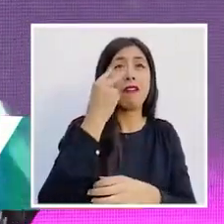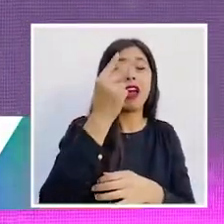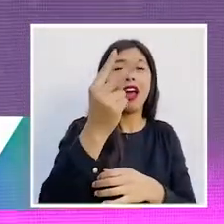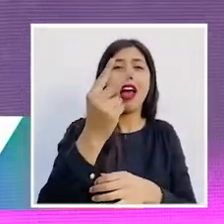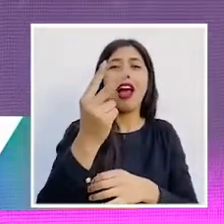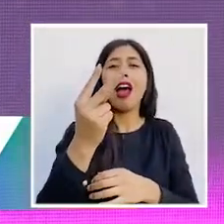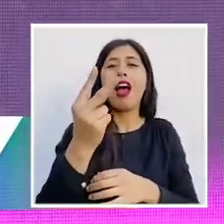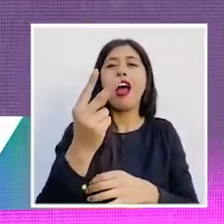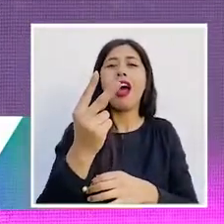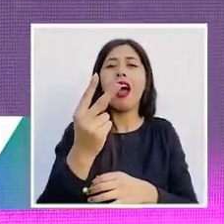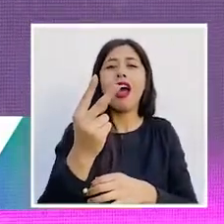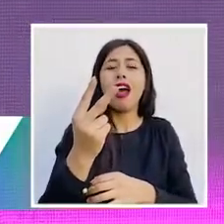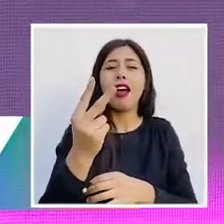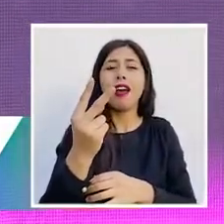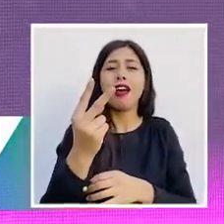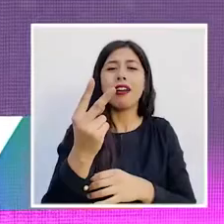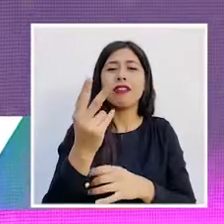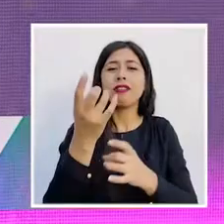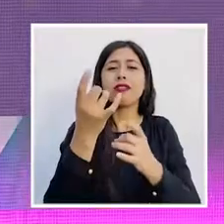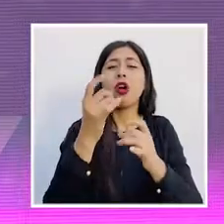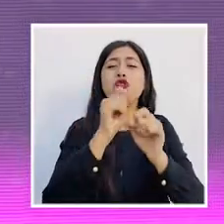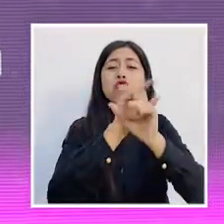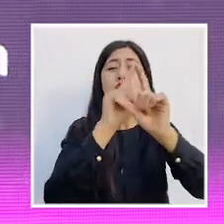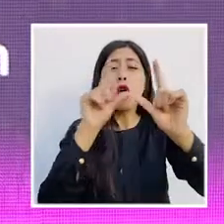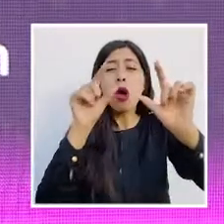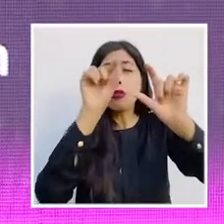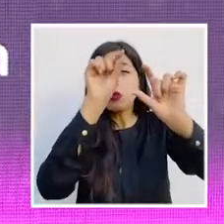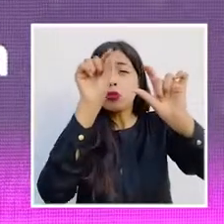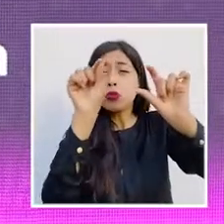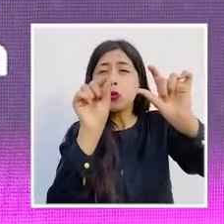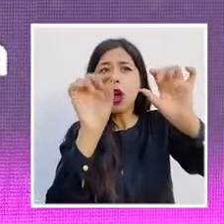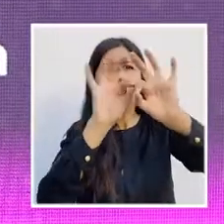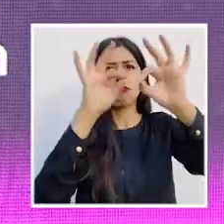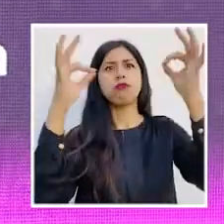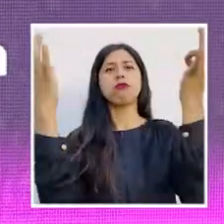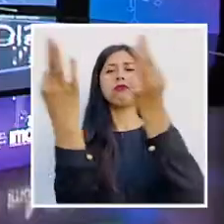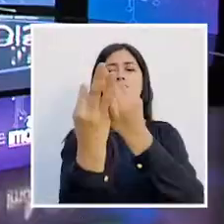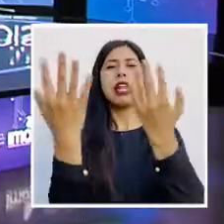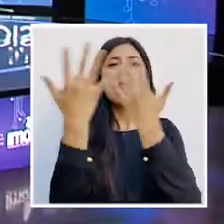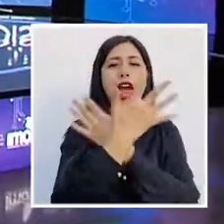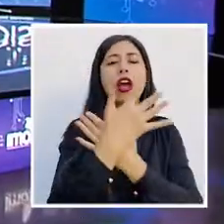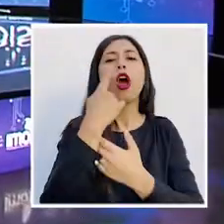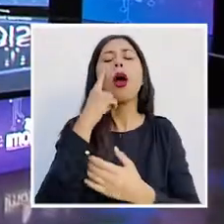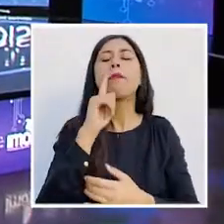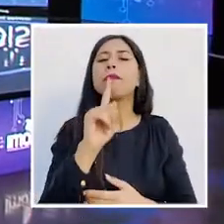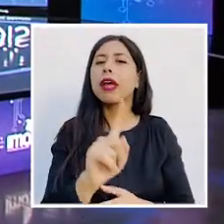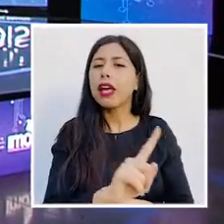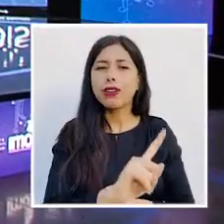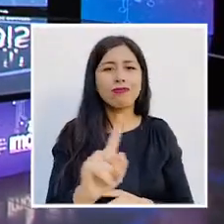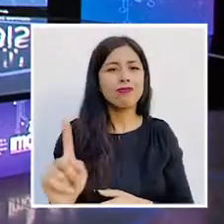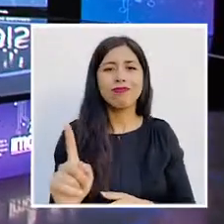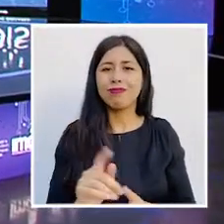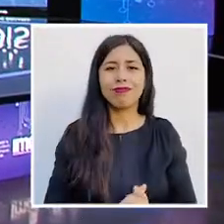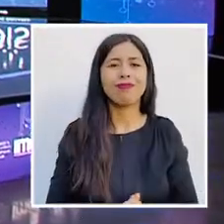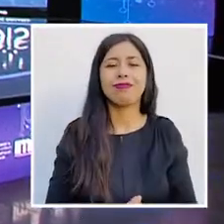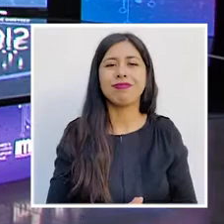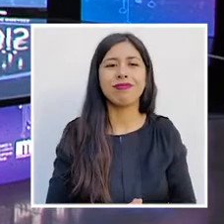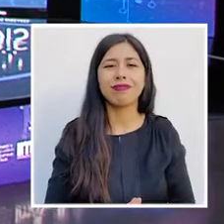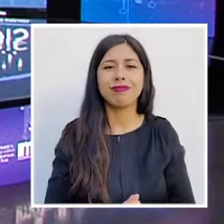pasar de ver una uñita de Sol a ver el Sol completamente negro. Sin embargo,